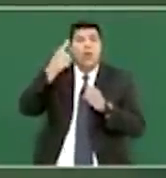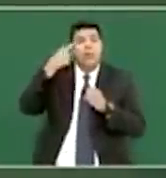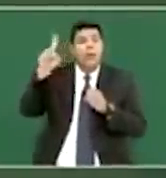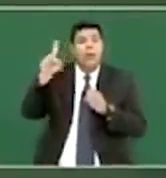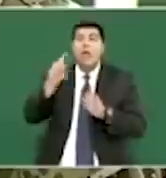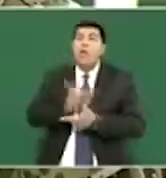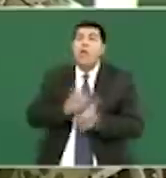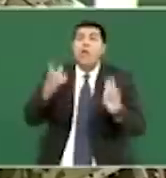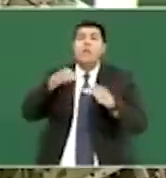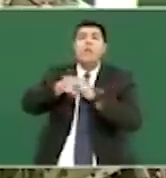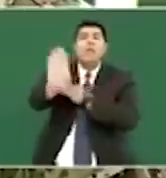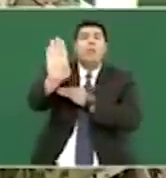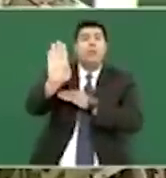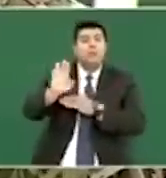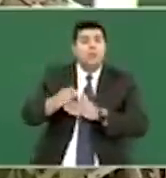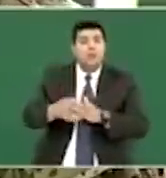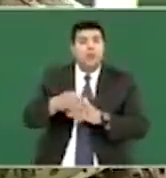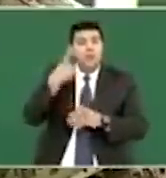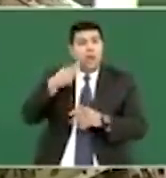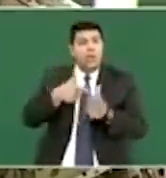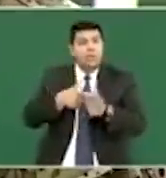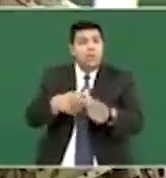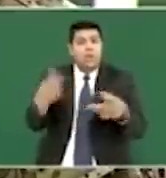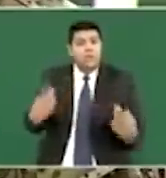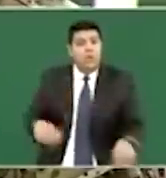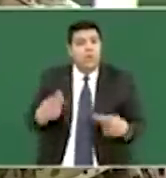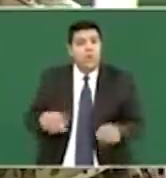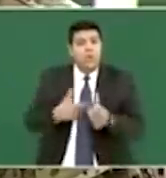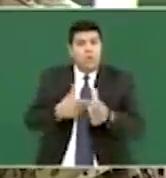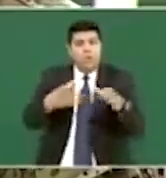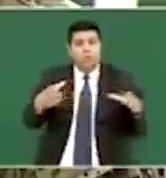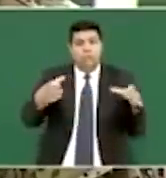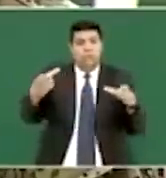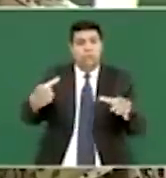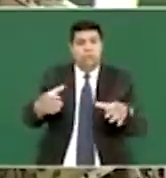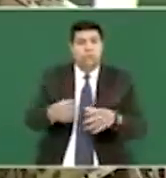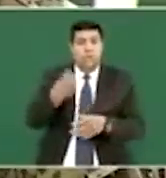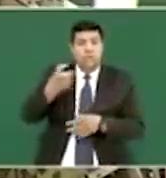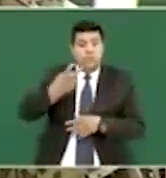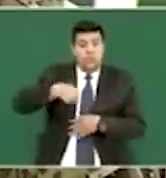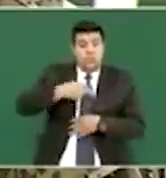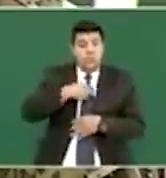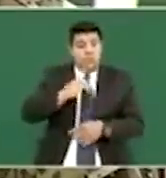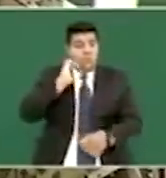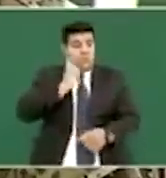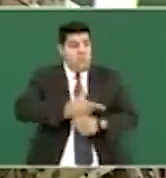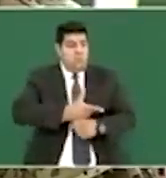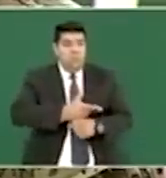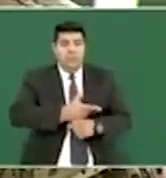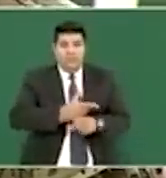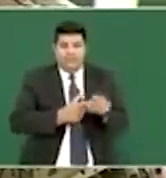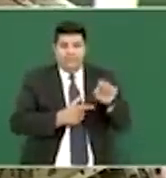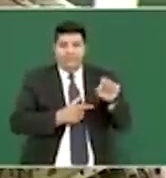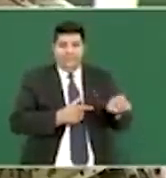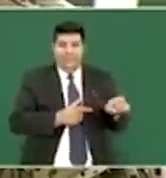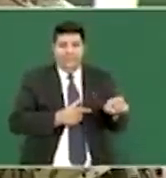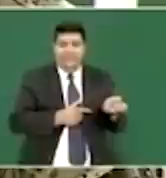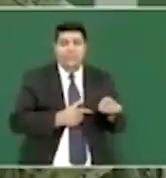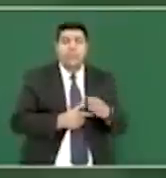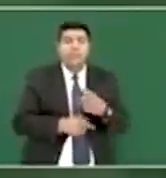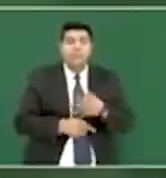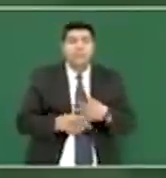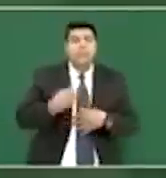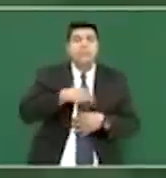paso para pues continuar el contenedor. Afortunadamente, gracias a lo que se tiene,